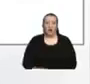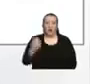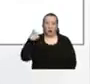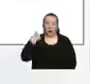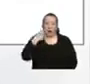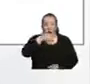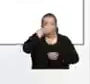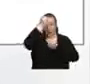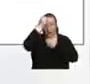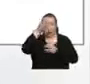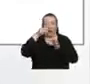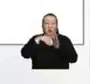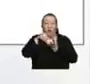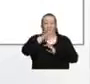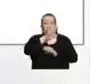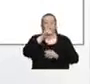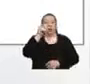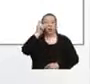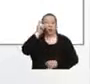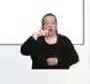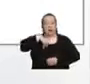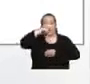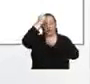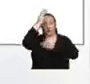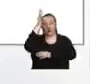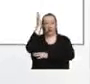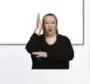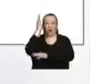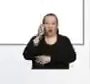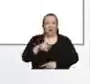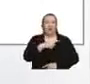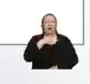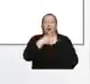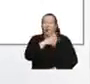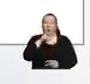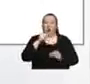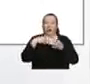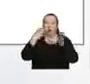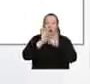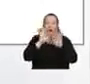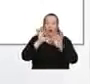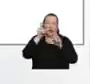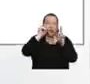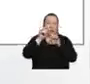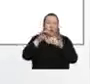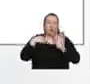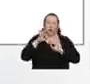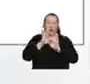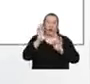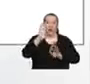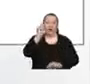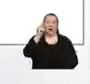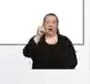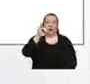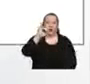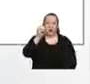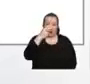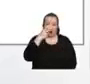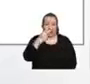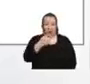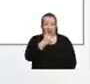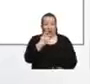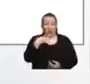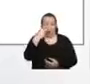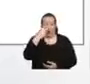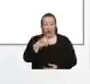informe accionista iban hiciese a eso ya no tiene nada que ver con vainilla pero en el que le diría el mensaje a los accionistas veamos pruebas